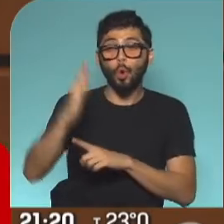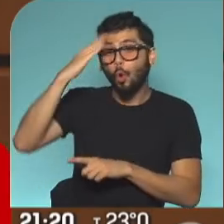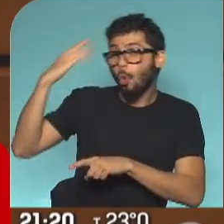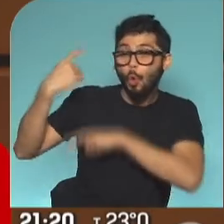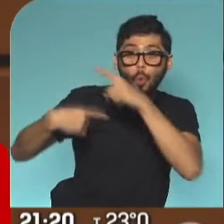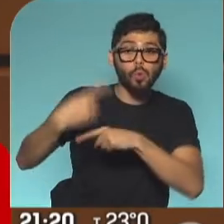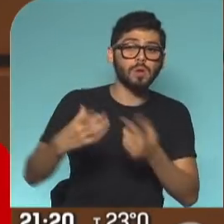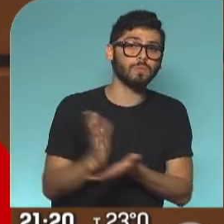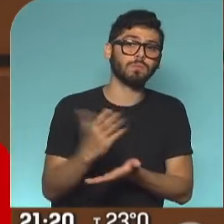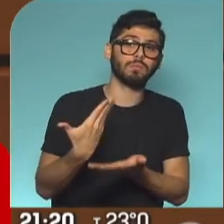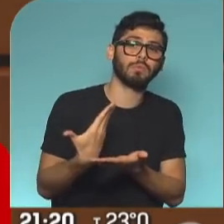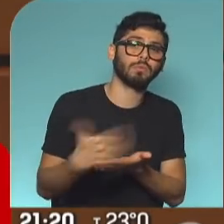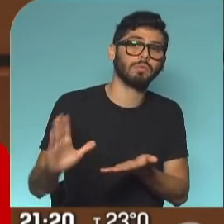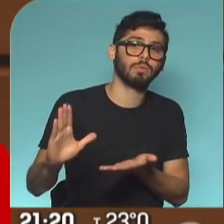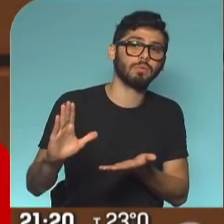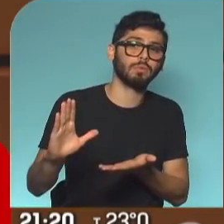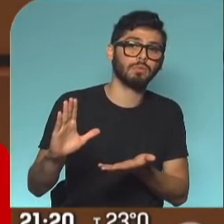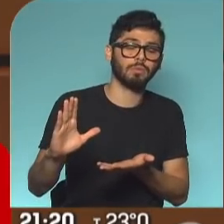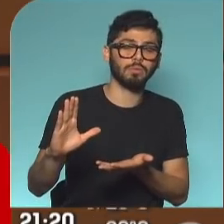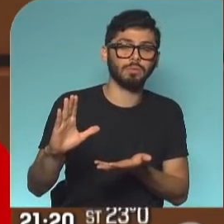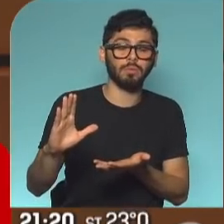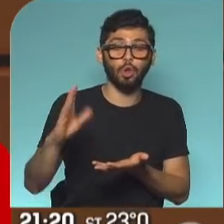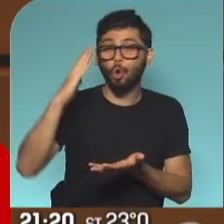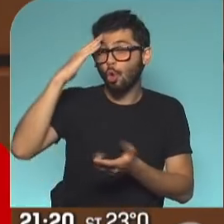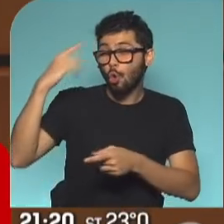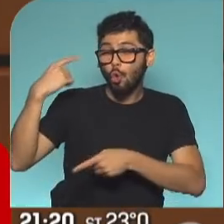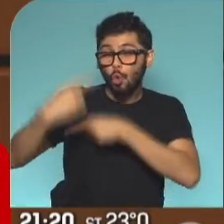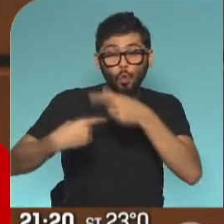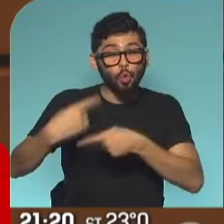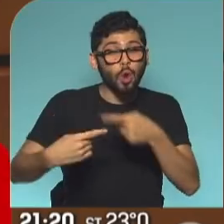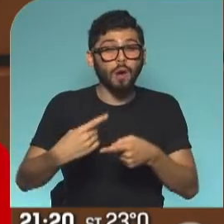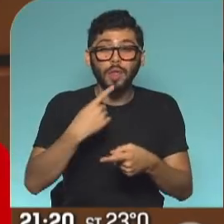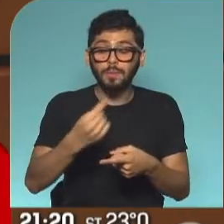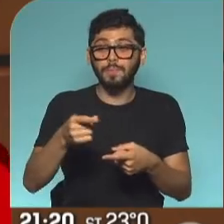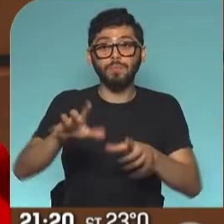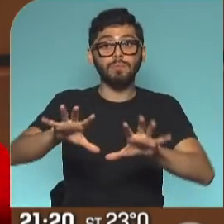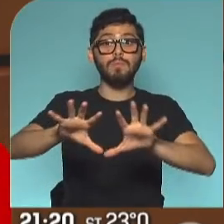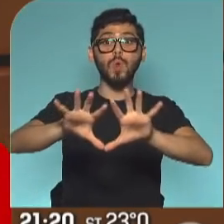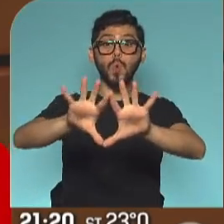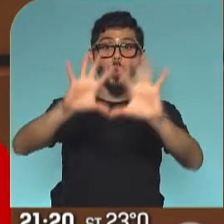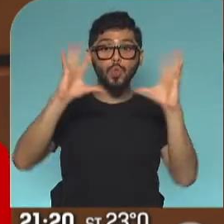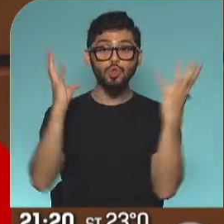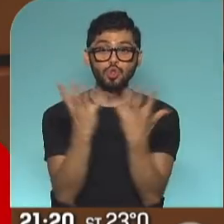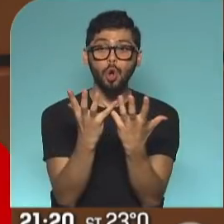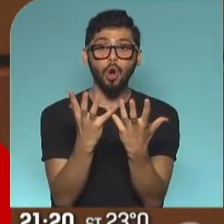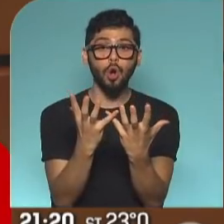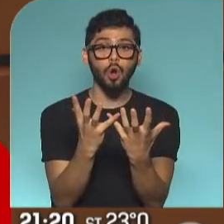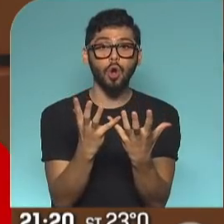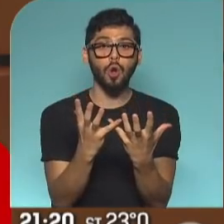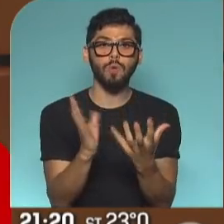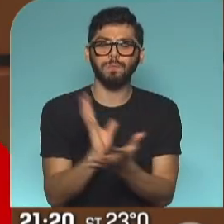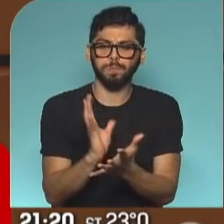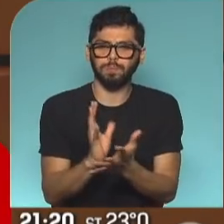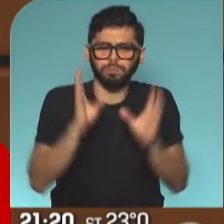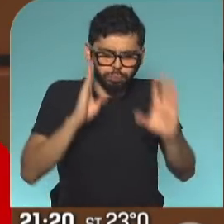permanentemente. Esa cultura que dice, este mundo ha sido construido para los que estamos acá, el resto